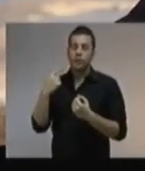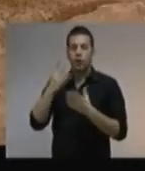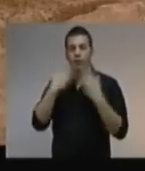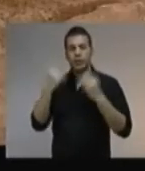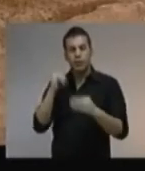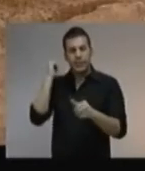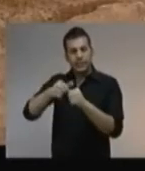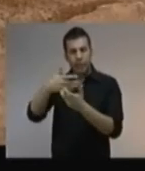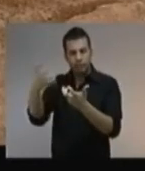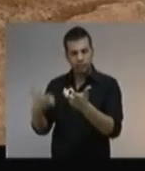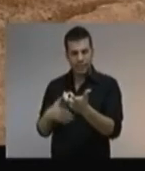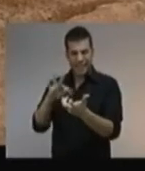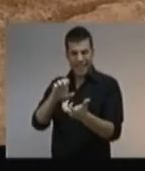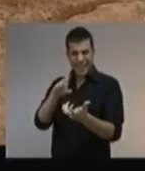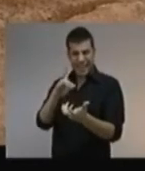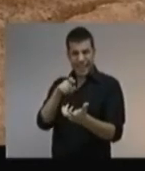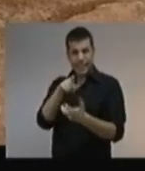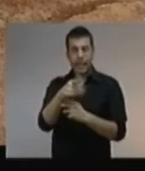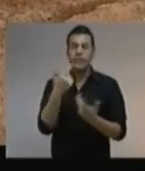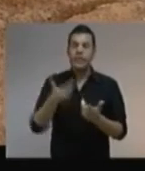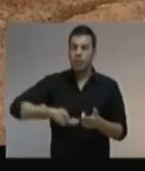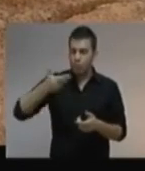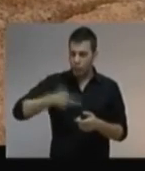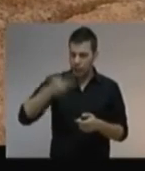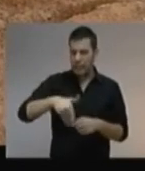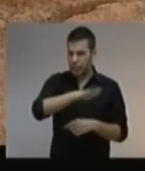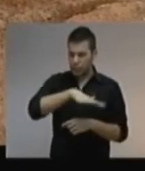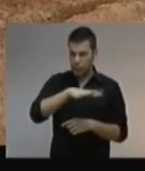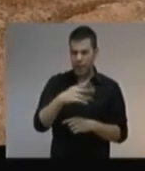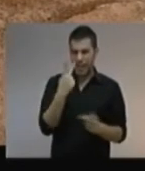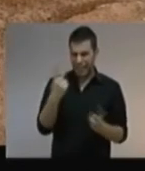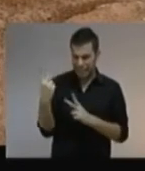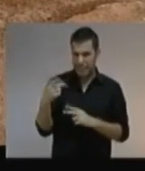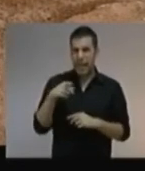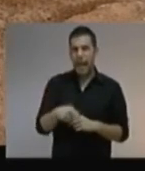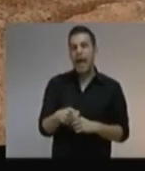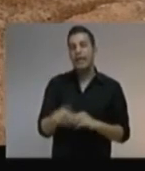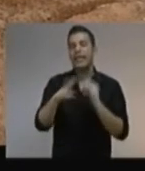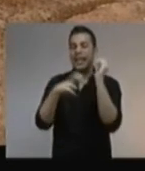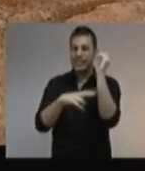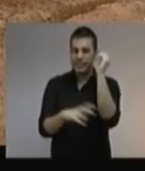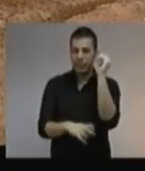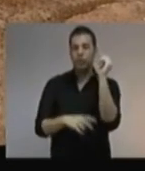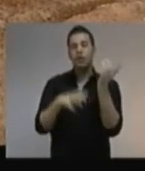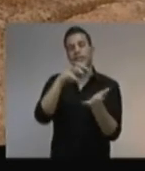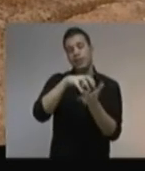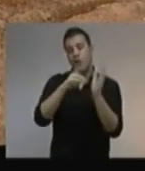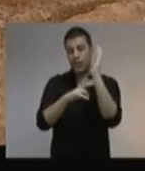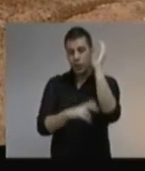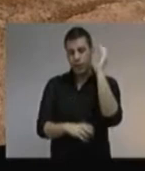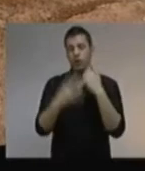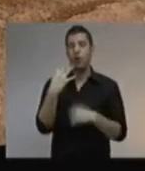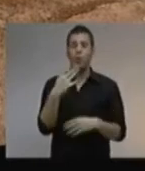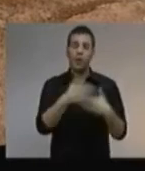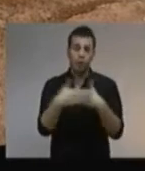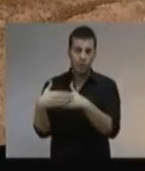y nos ha acercado hasta este lugar, que es un lugar bastante importante para la historia de esta isla. Se trata del centro arqueológico de Cuatro Puertas. Vamos